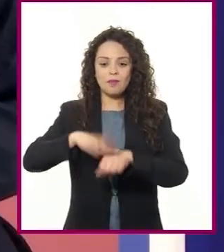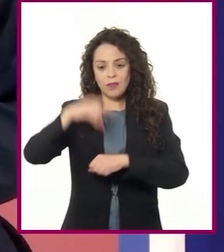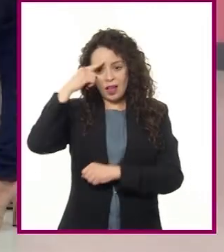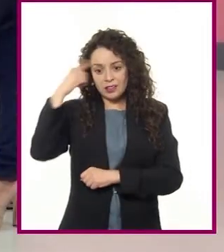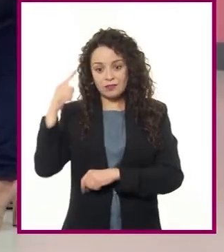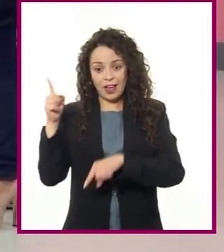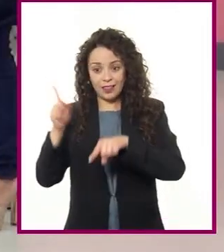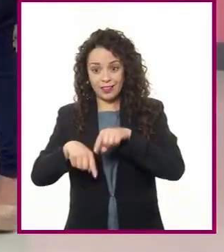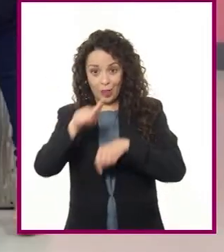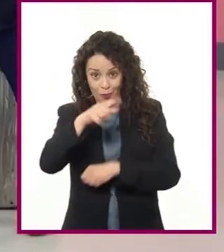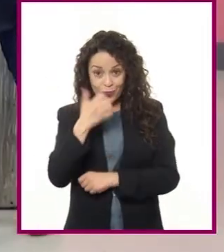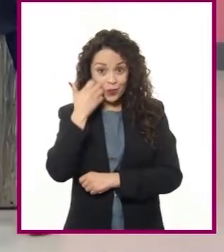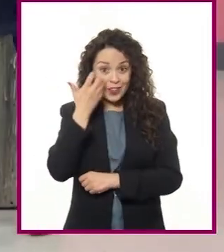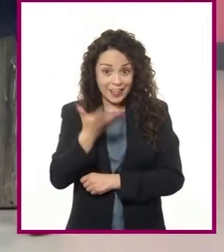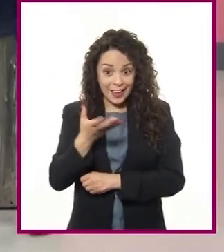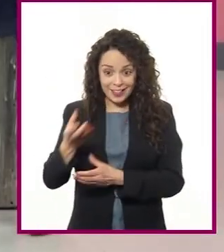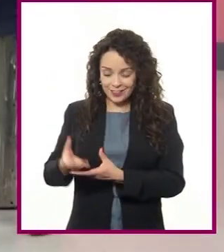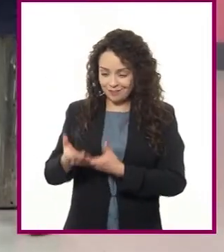¿Quiere?